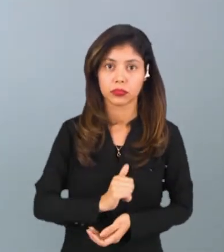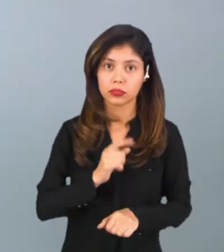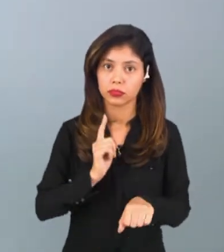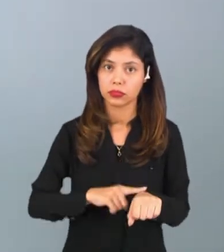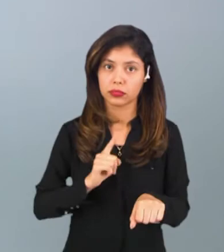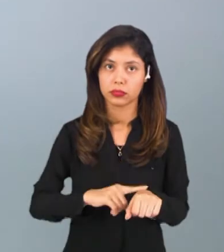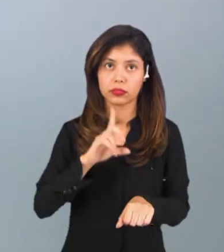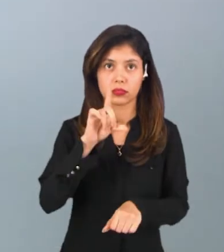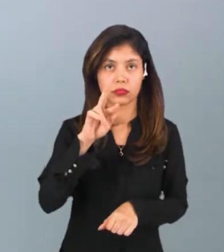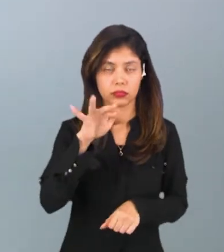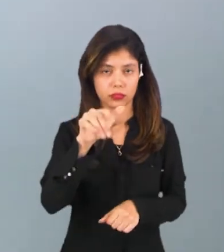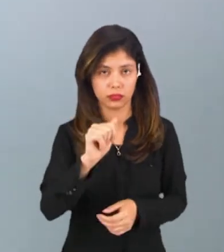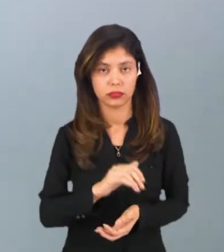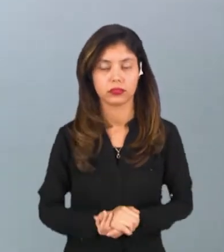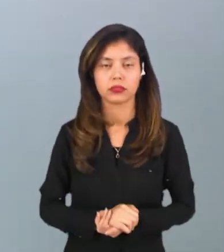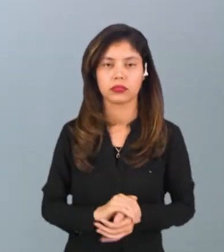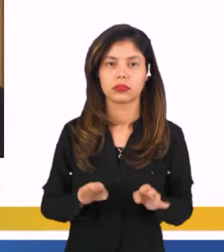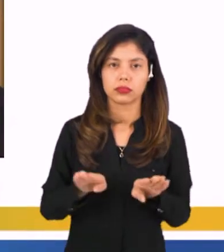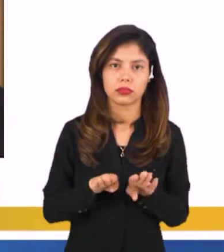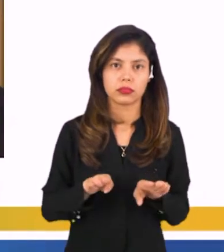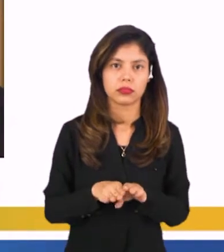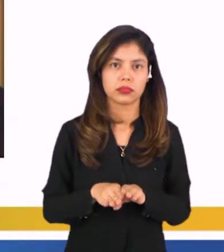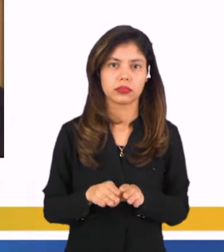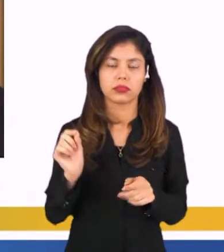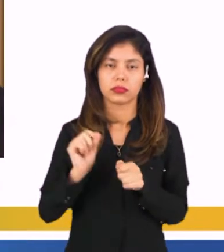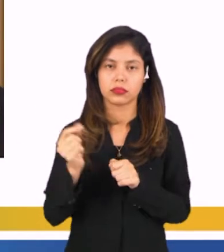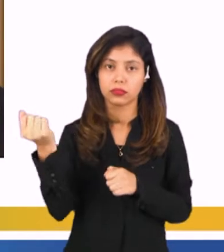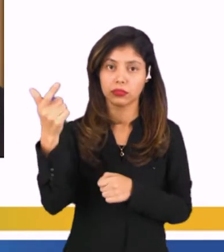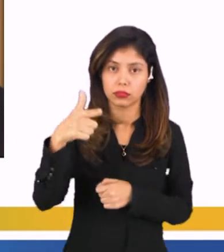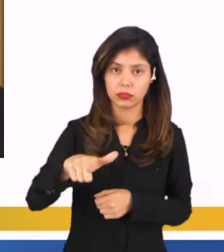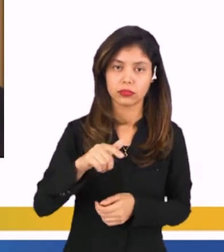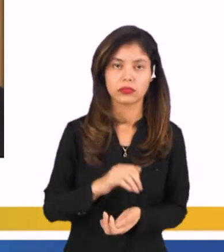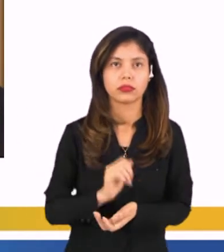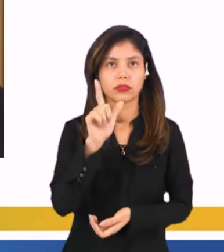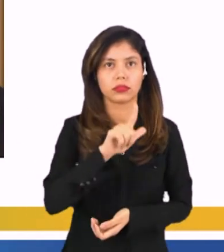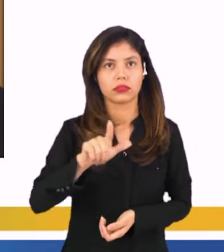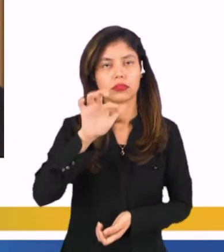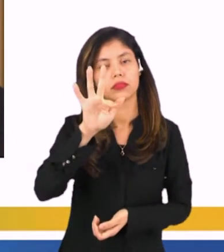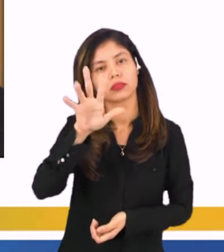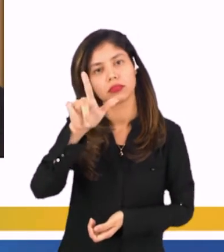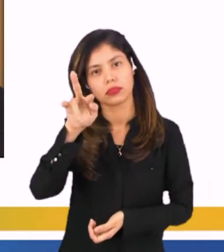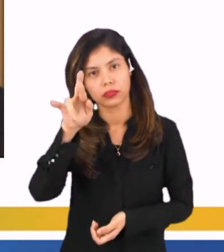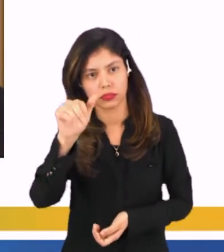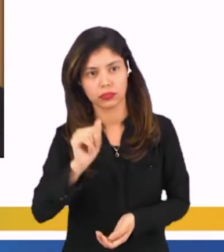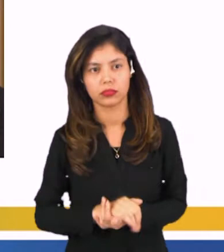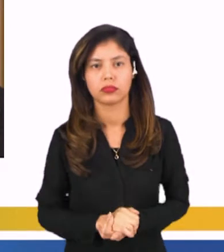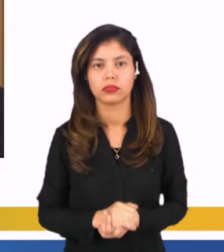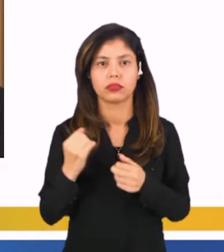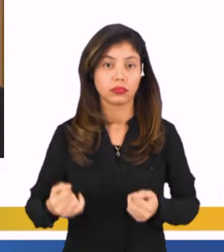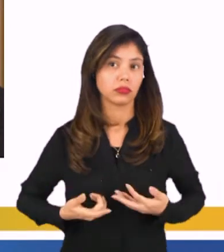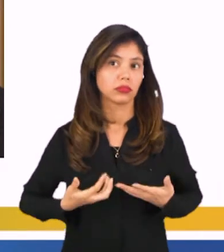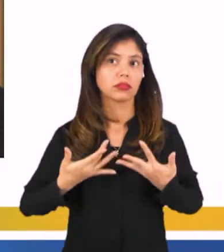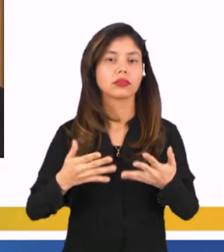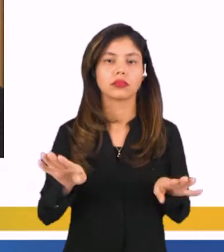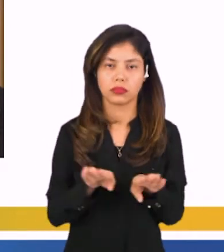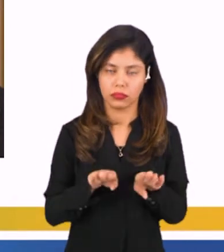de Cólera, né? Ele reinventou a literatura latino-americana,